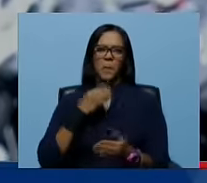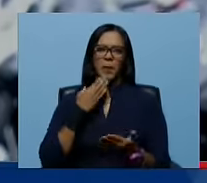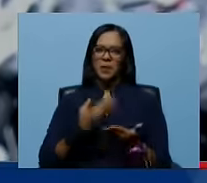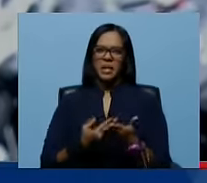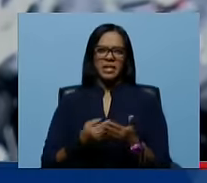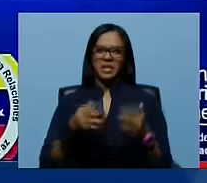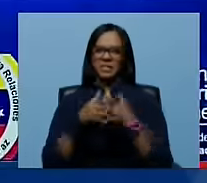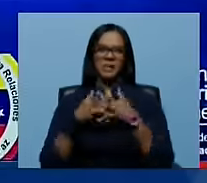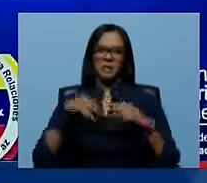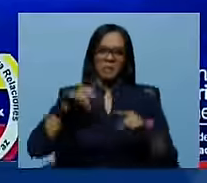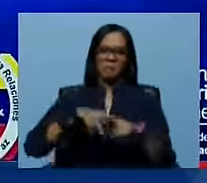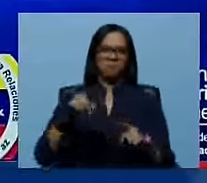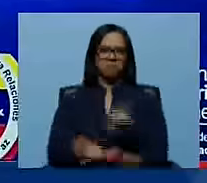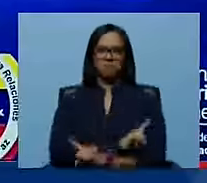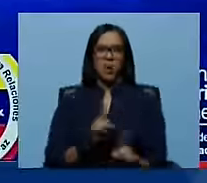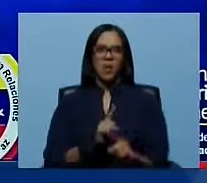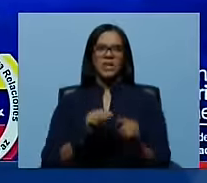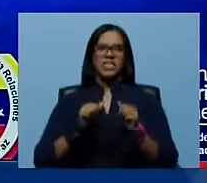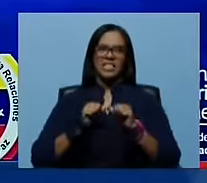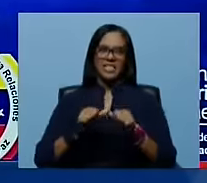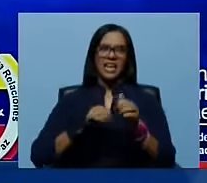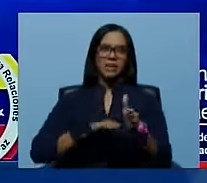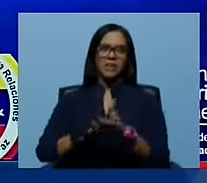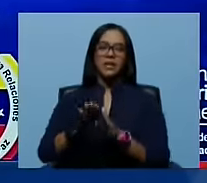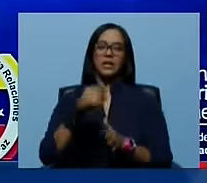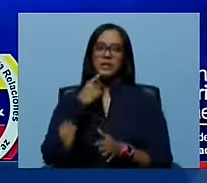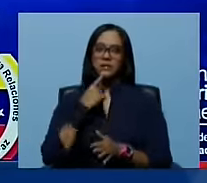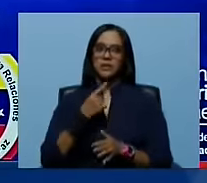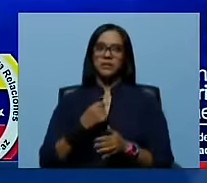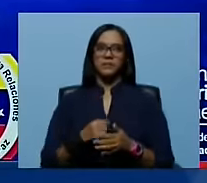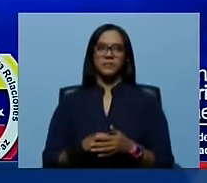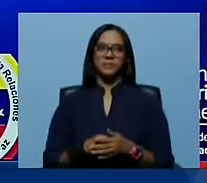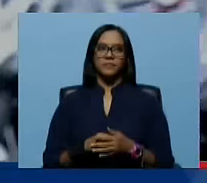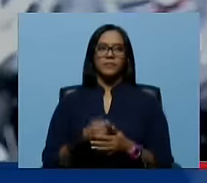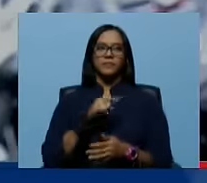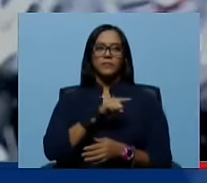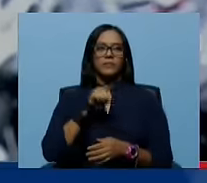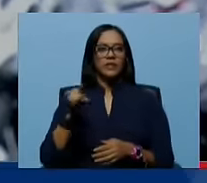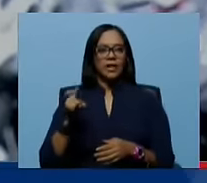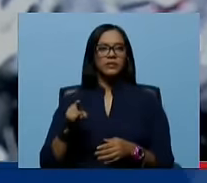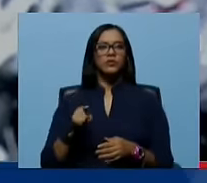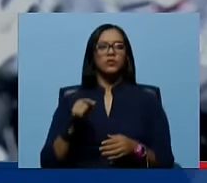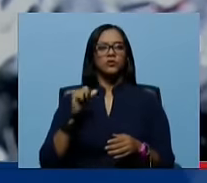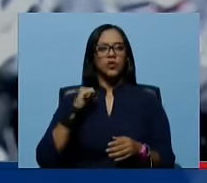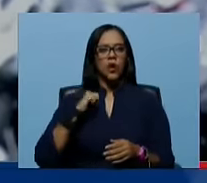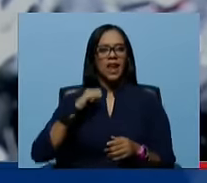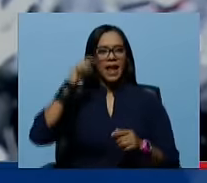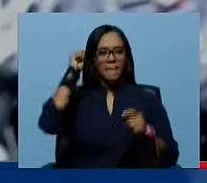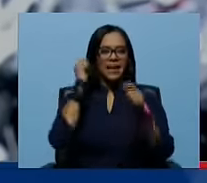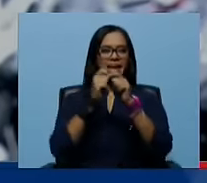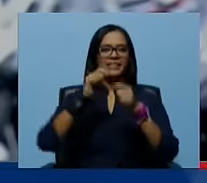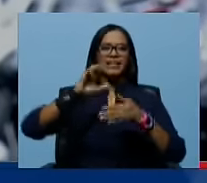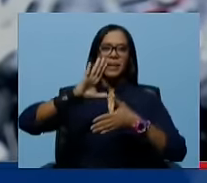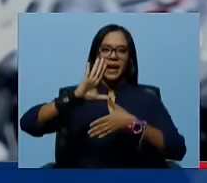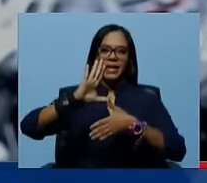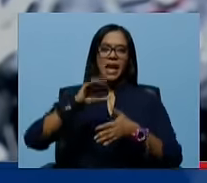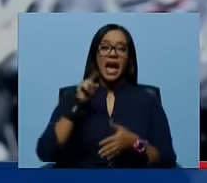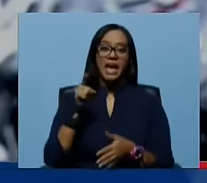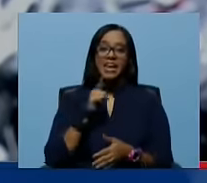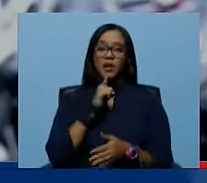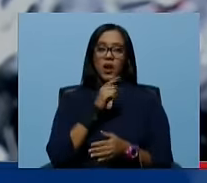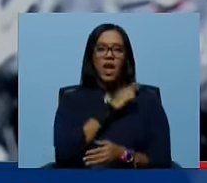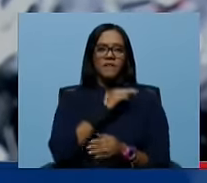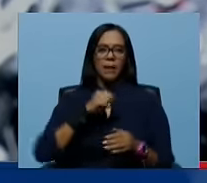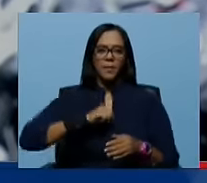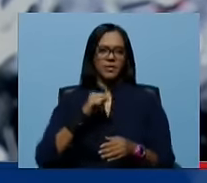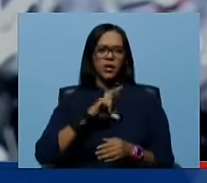gringos los embromen, sigan pa'lante, le decían. Ustedes son la esperanza de América. Ahí calladito, los jefes policiales, no voy